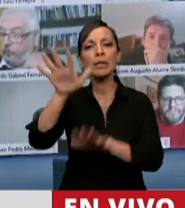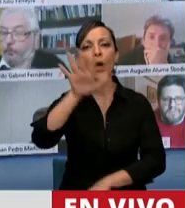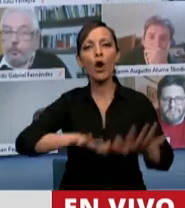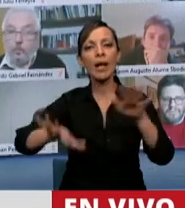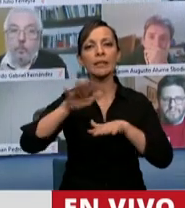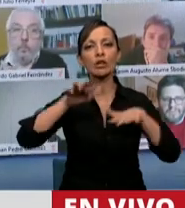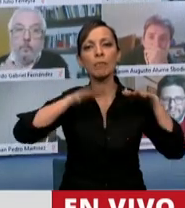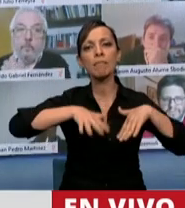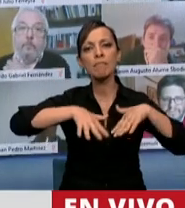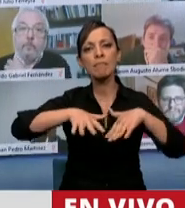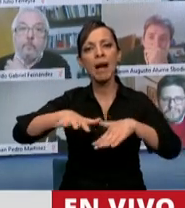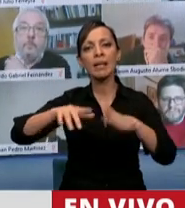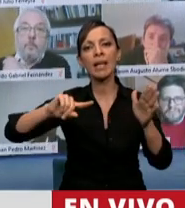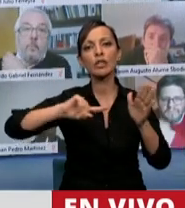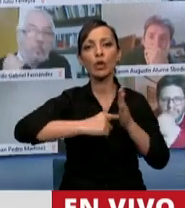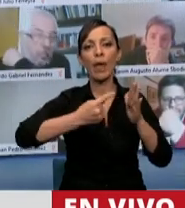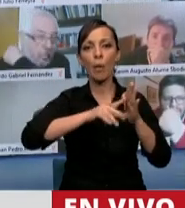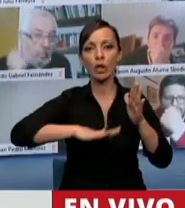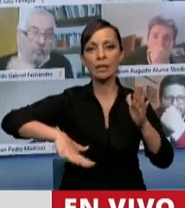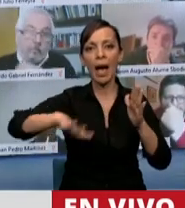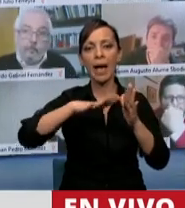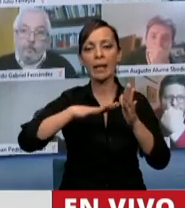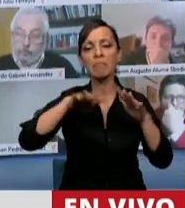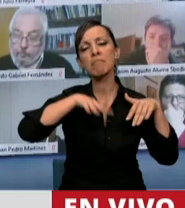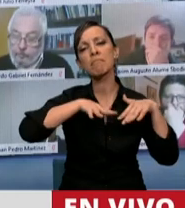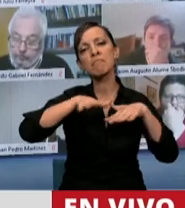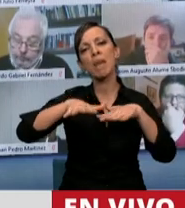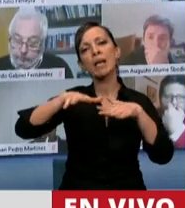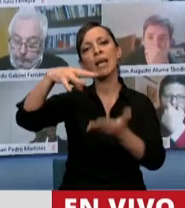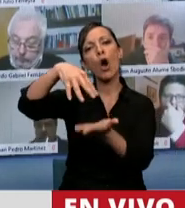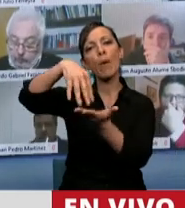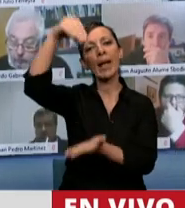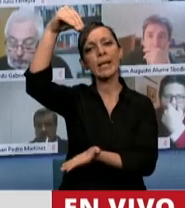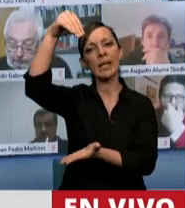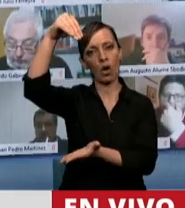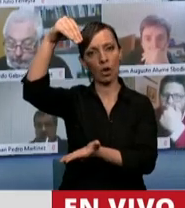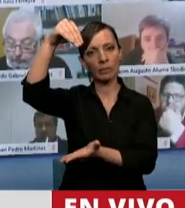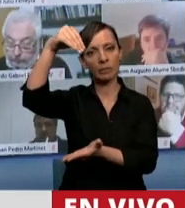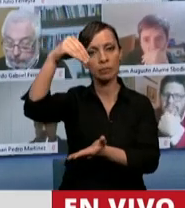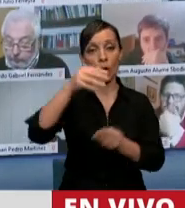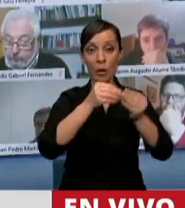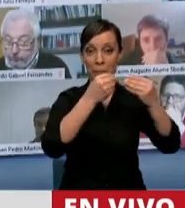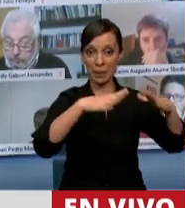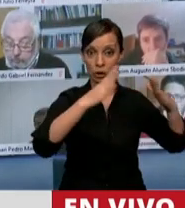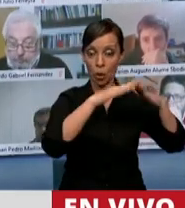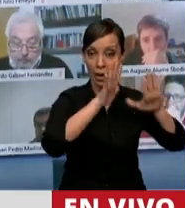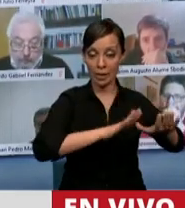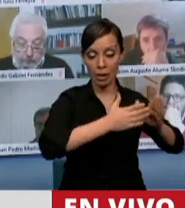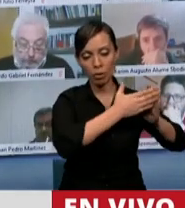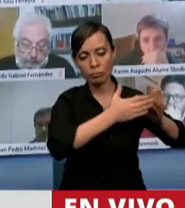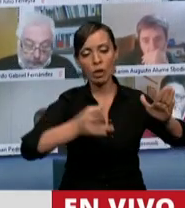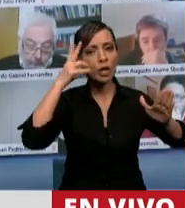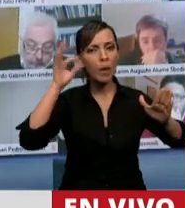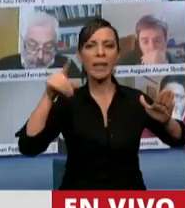de buenos aires la ciudad donde vivo al obelisco los primeros 90 días de cuarentena murió al día